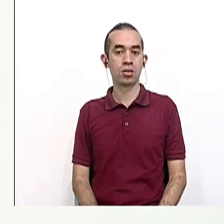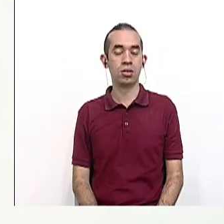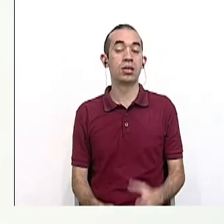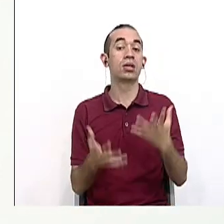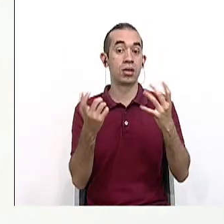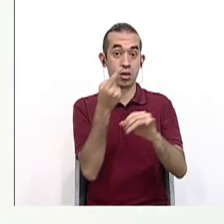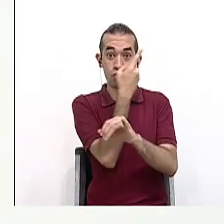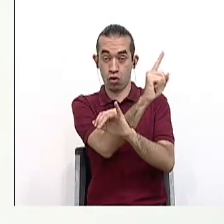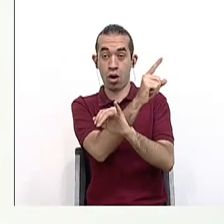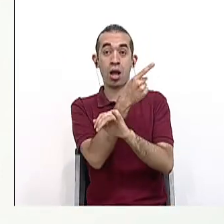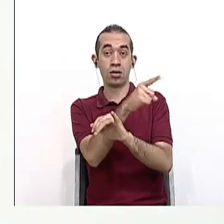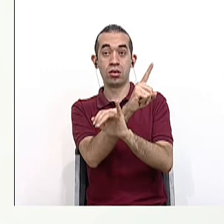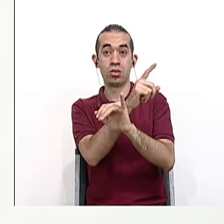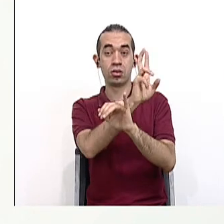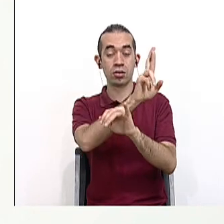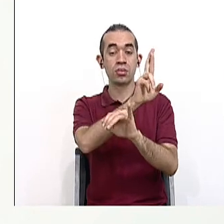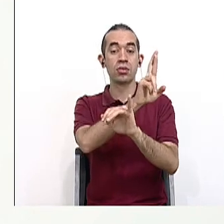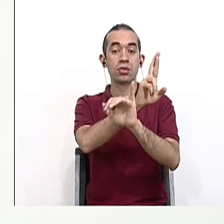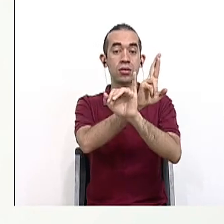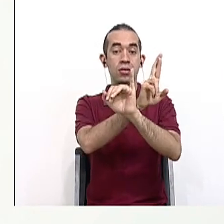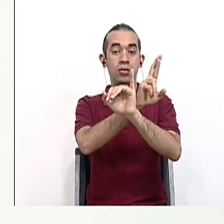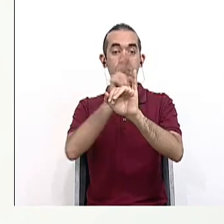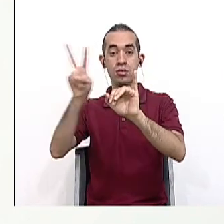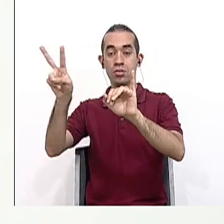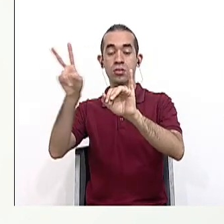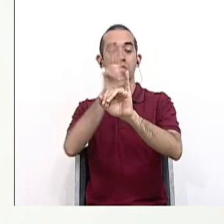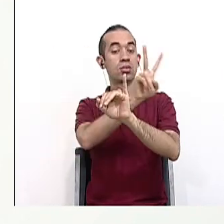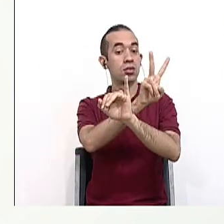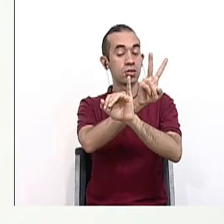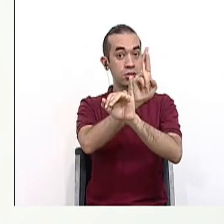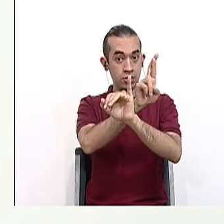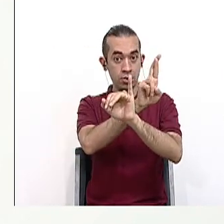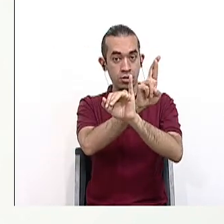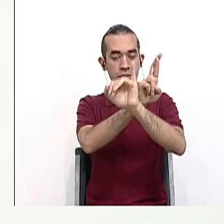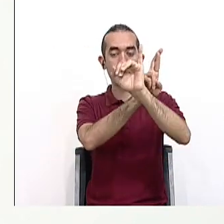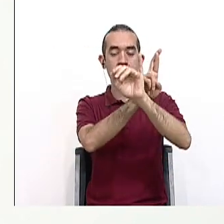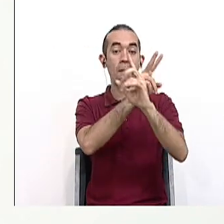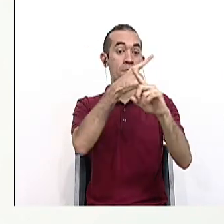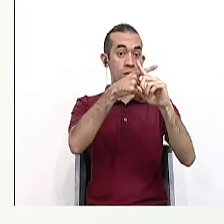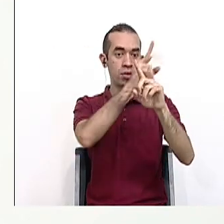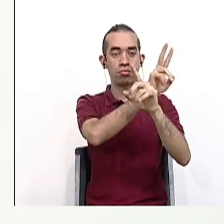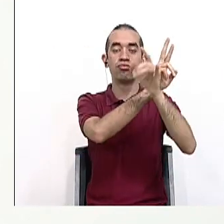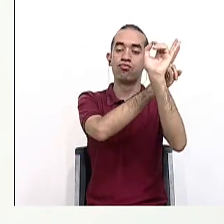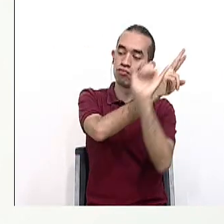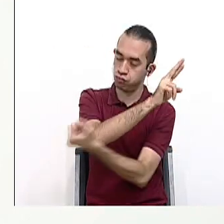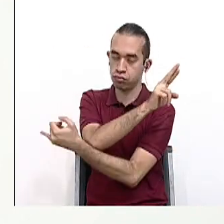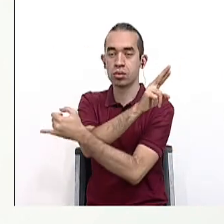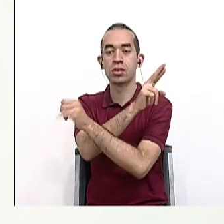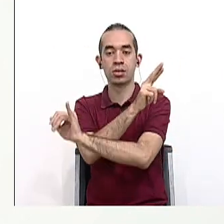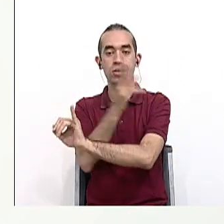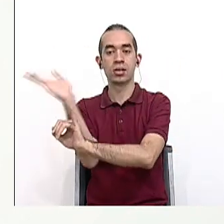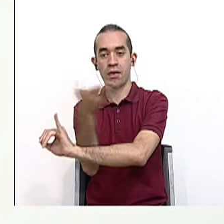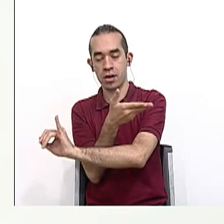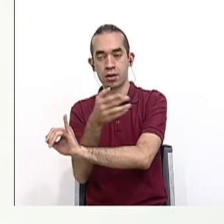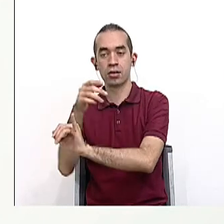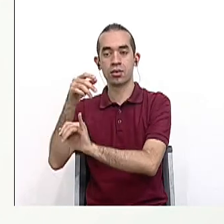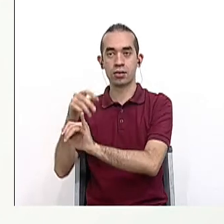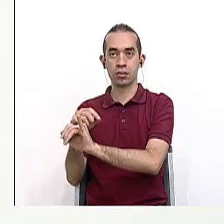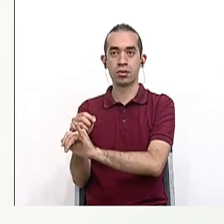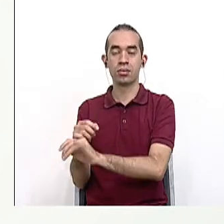que quede solita, porque estamos despejando resistencia, la I que está multiplicando, entonces ahora pasaría a dividir. Es